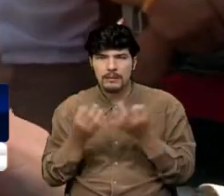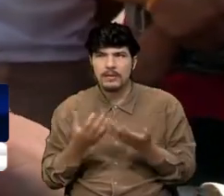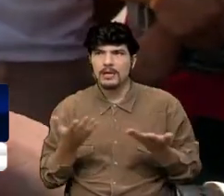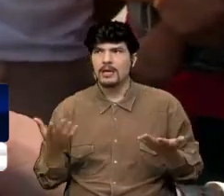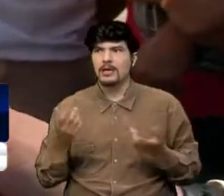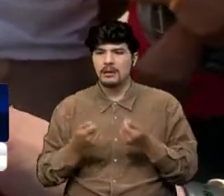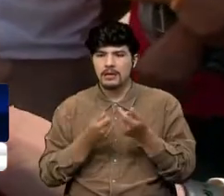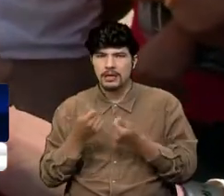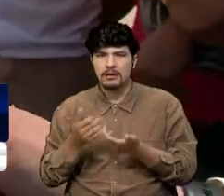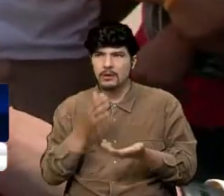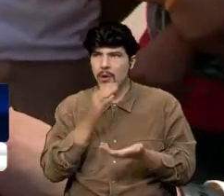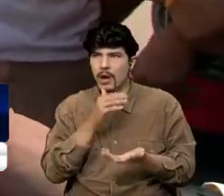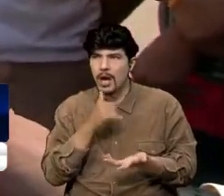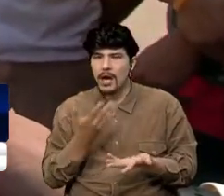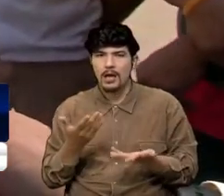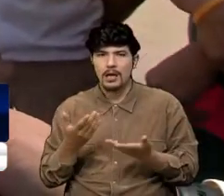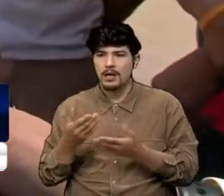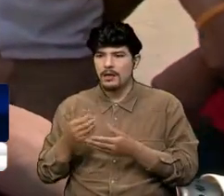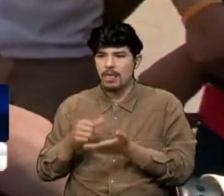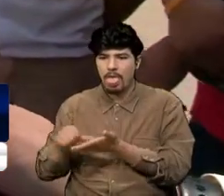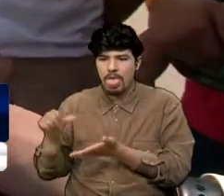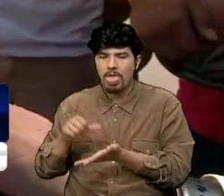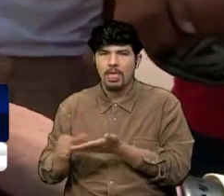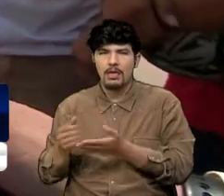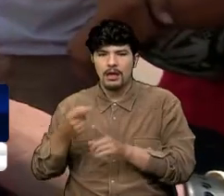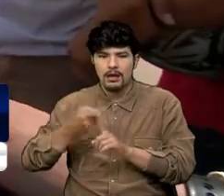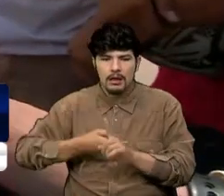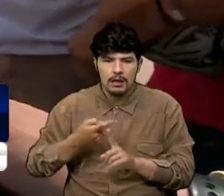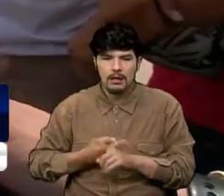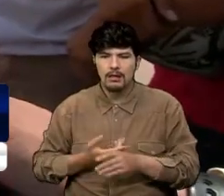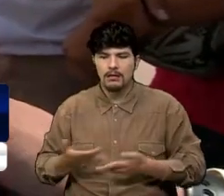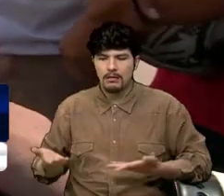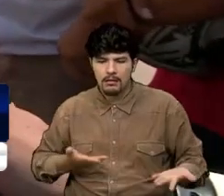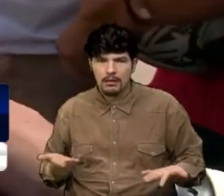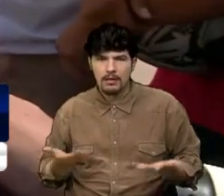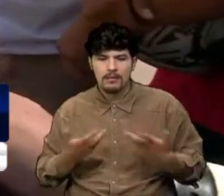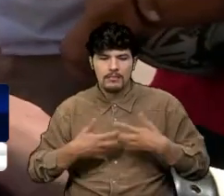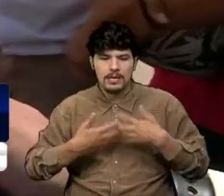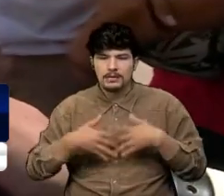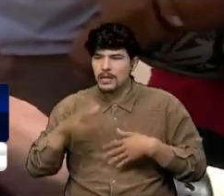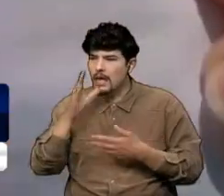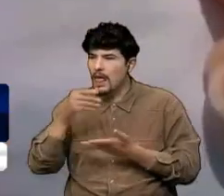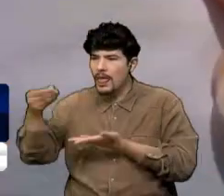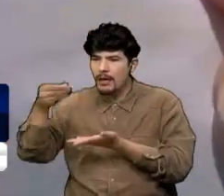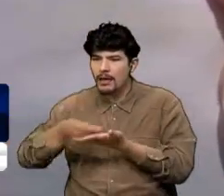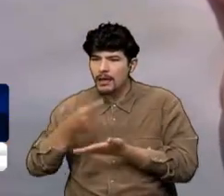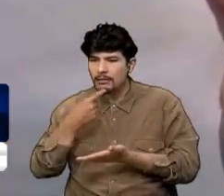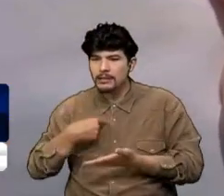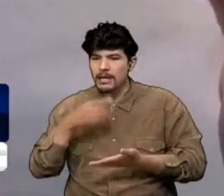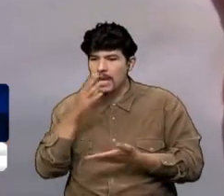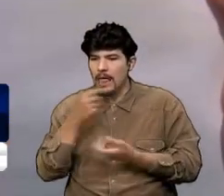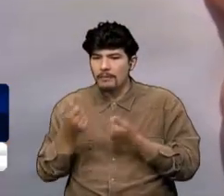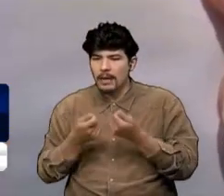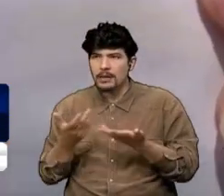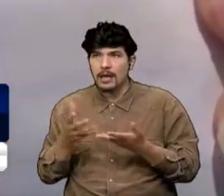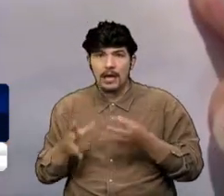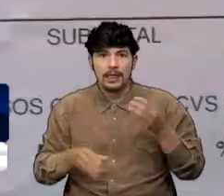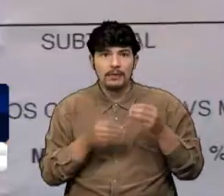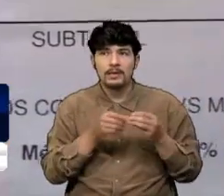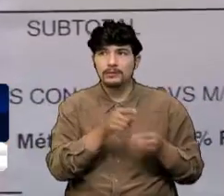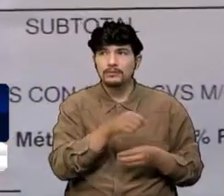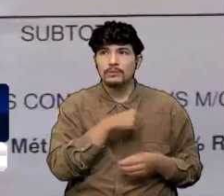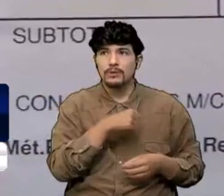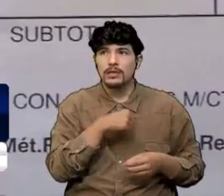los recursos se agotan, las deudas en las tiendas, los arriendos, y la empresa no nos manifiesta de que no hay plata. A lo anterior se suma que no tienen